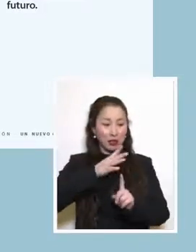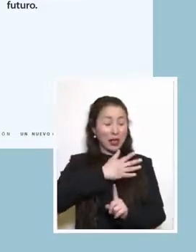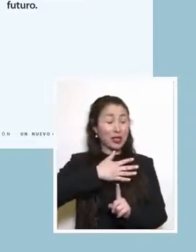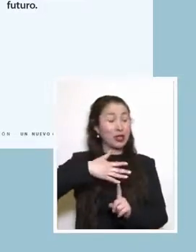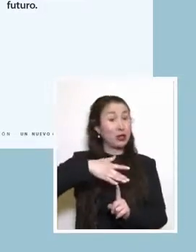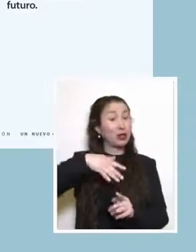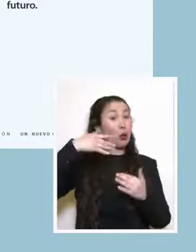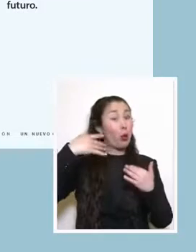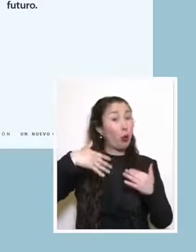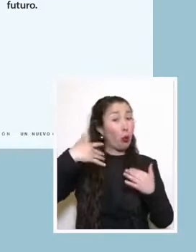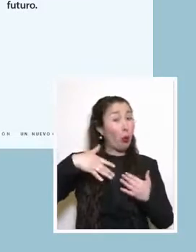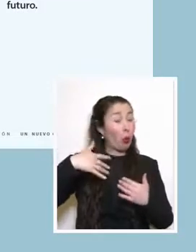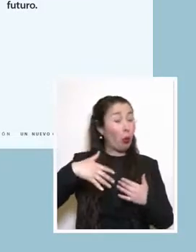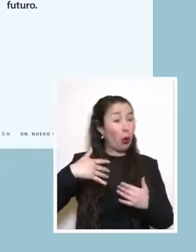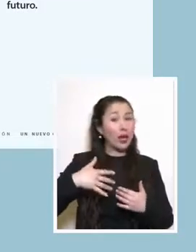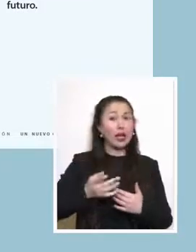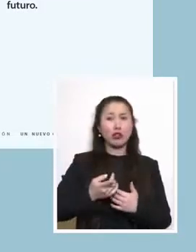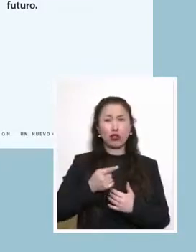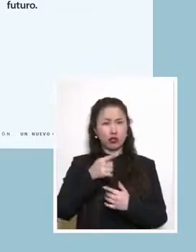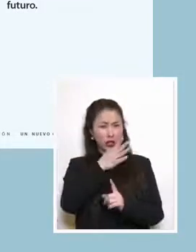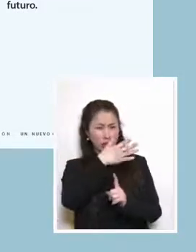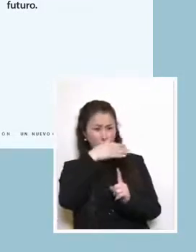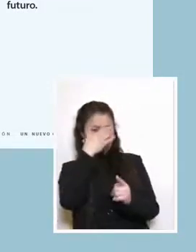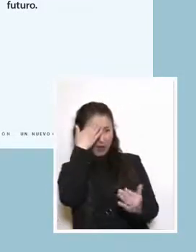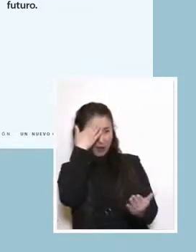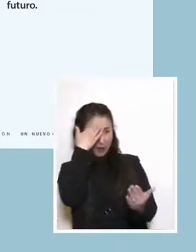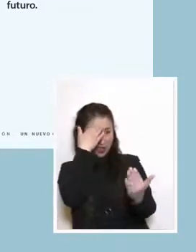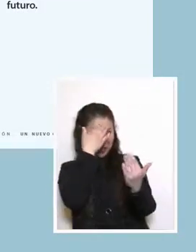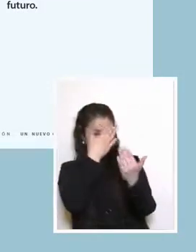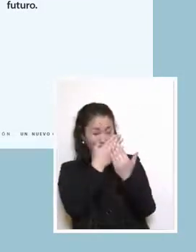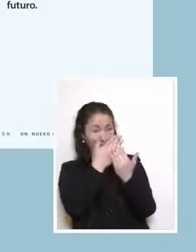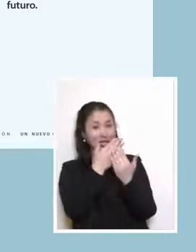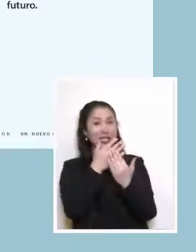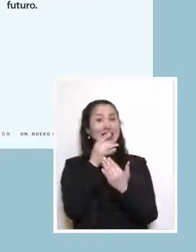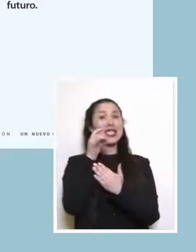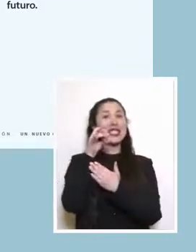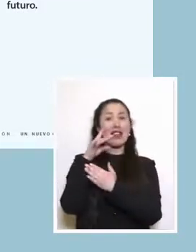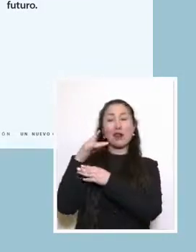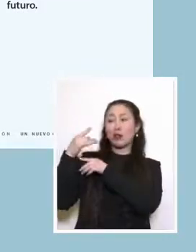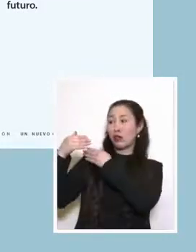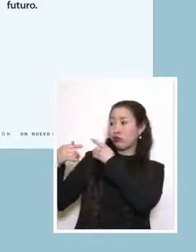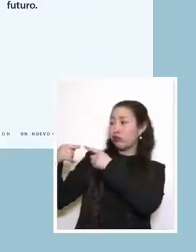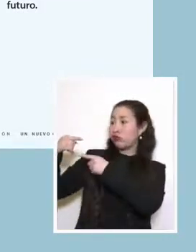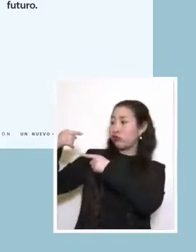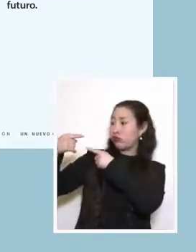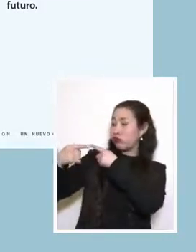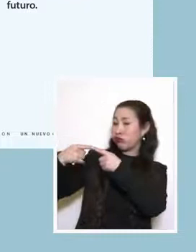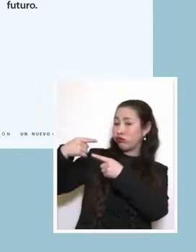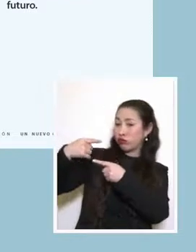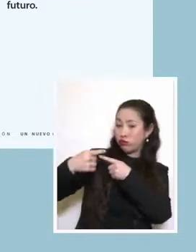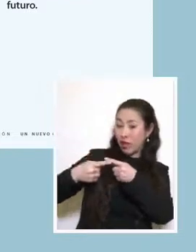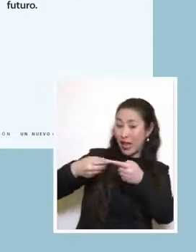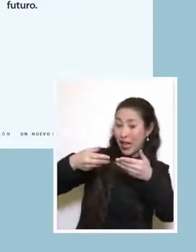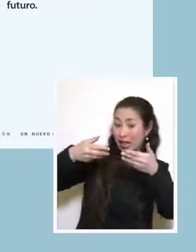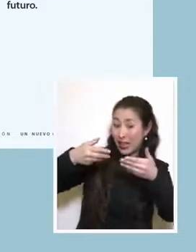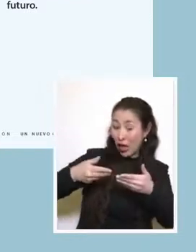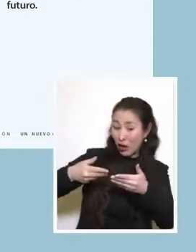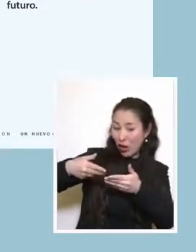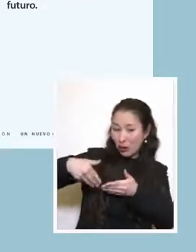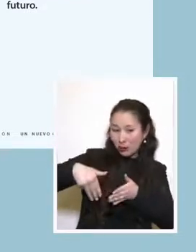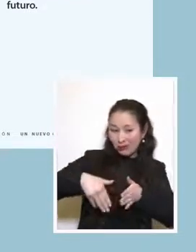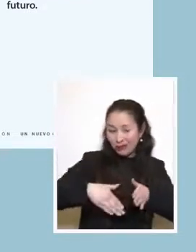si miramos de frente a la realidad, sabemos que las trayectorias actuales no nos están